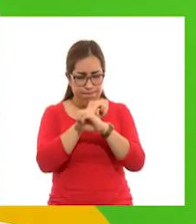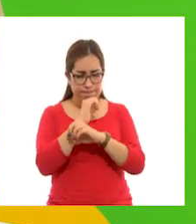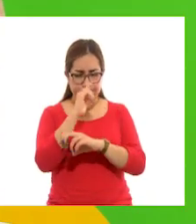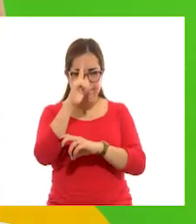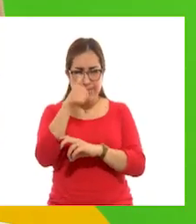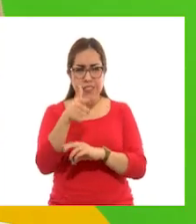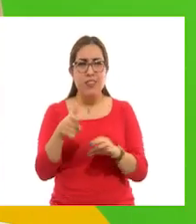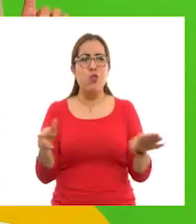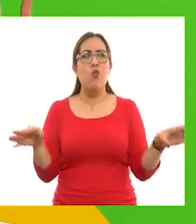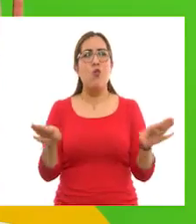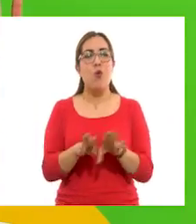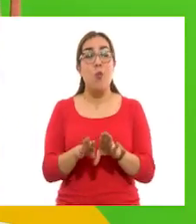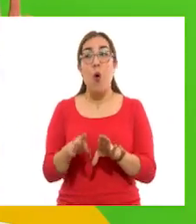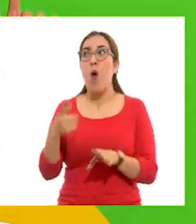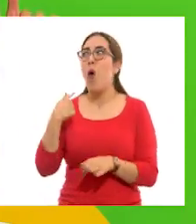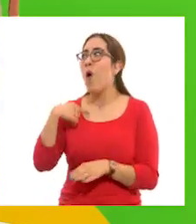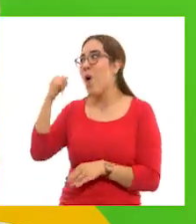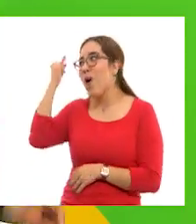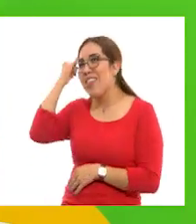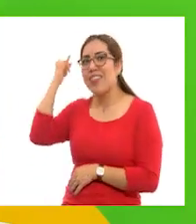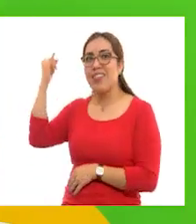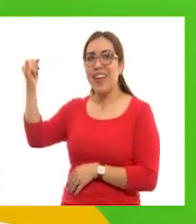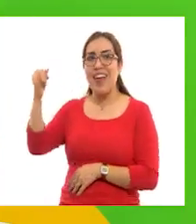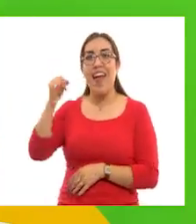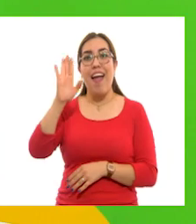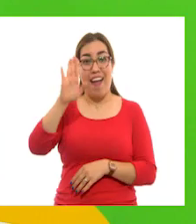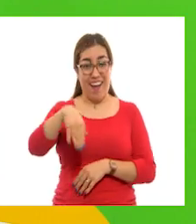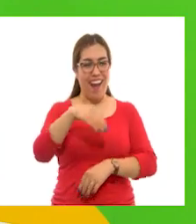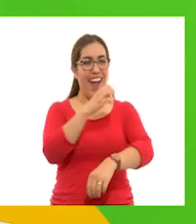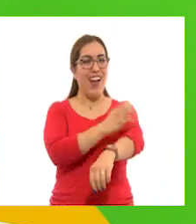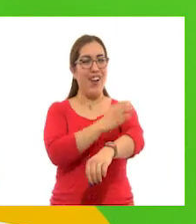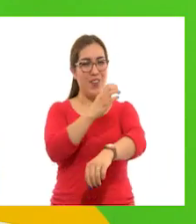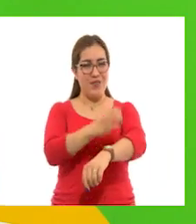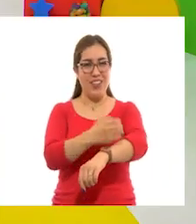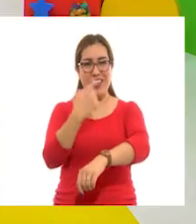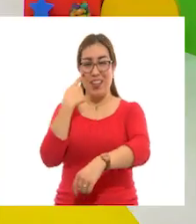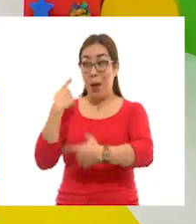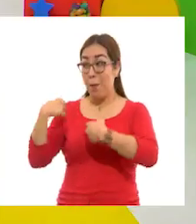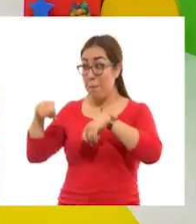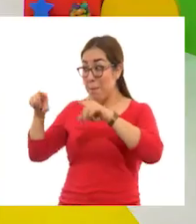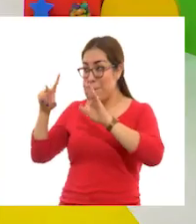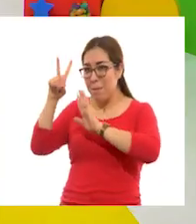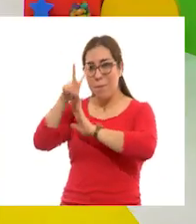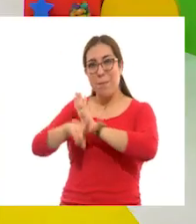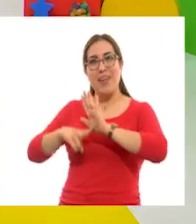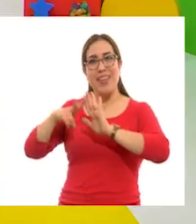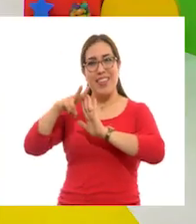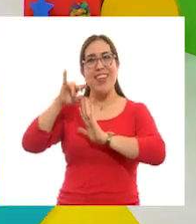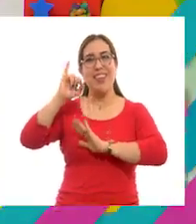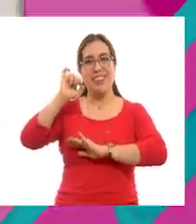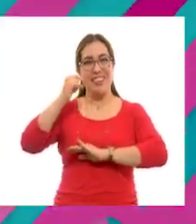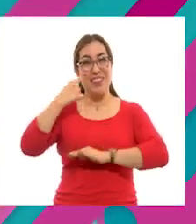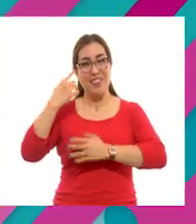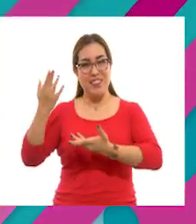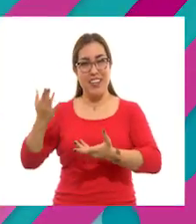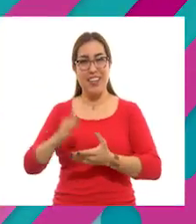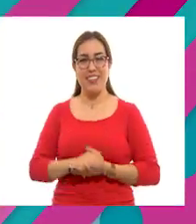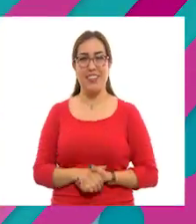Ya sé. Tengo una idea. Acompáñenme a ver el siguiente video. ¡Sí! ¡Vamos a verlo!